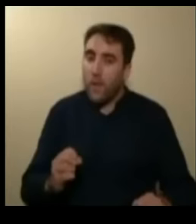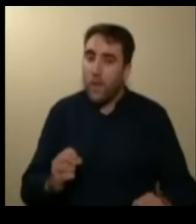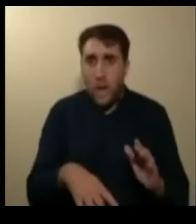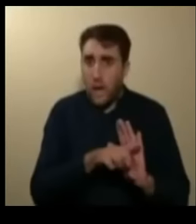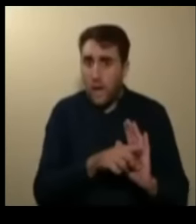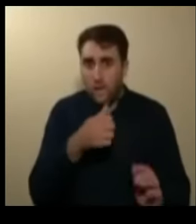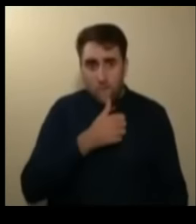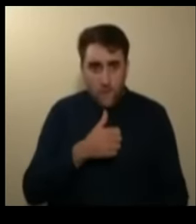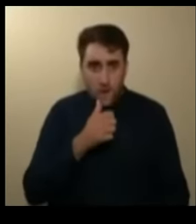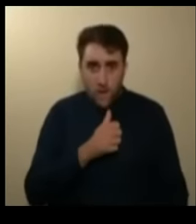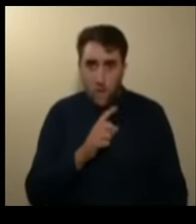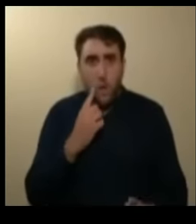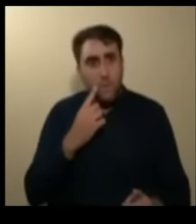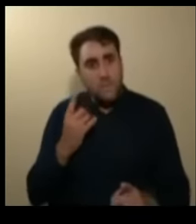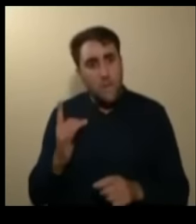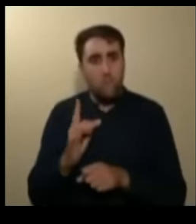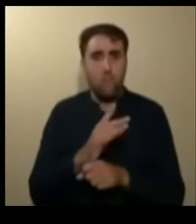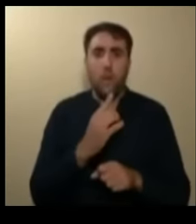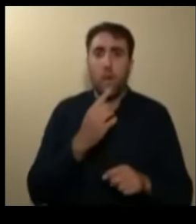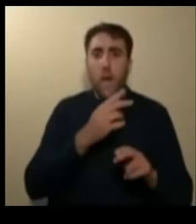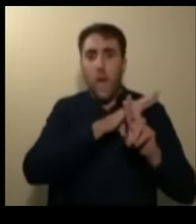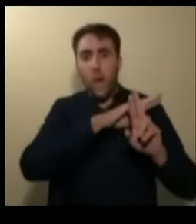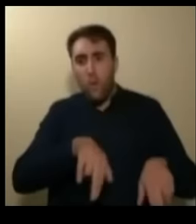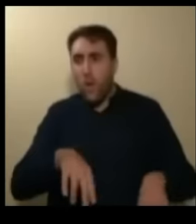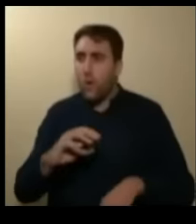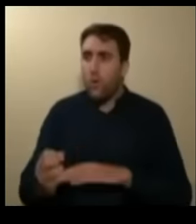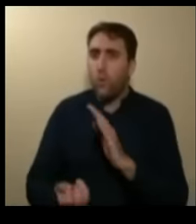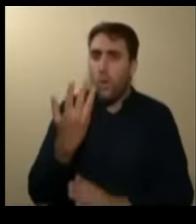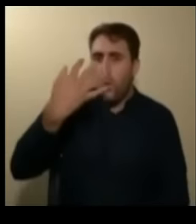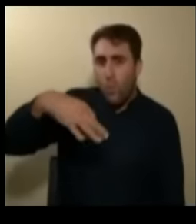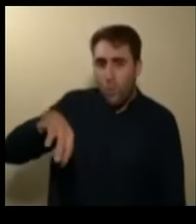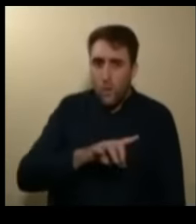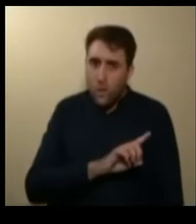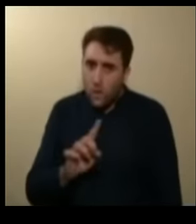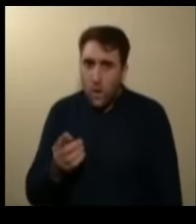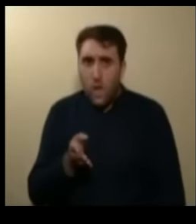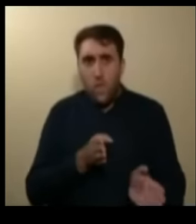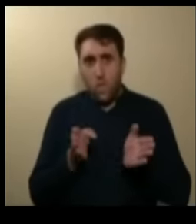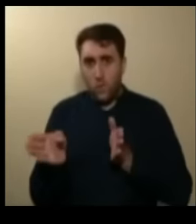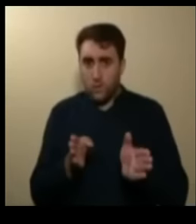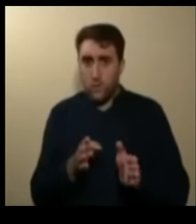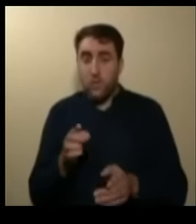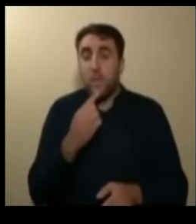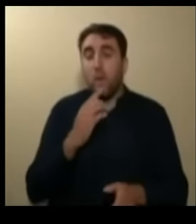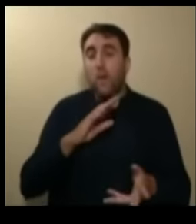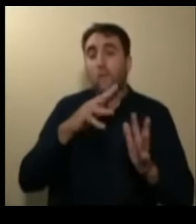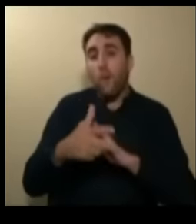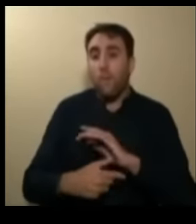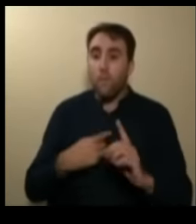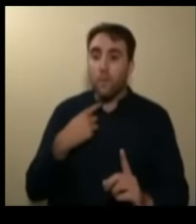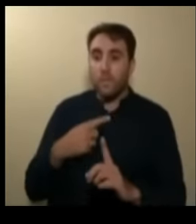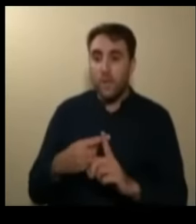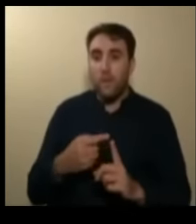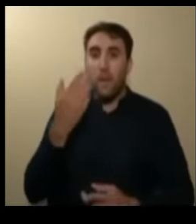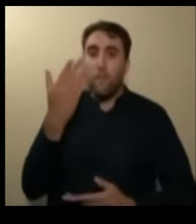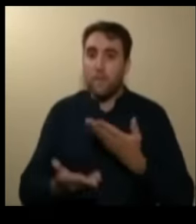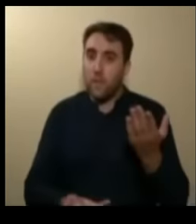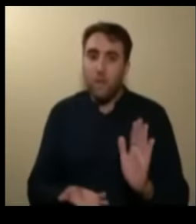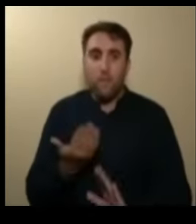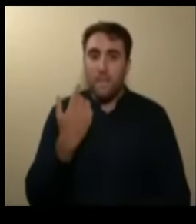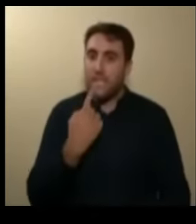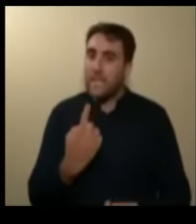se puede decir que este no es un mecanismo que trata de buscar por lo menos una alternativa que beneficie a los sectores más populares y